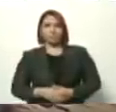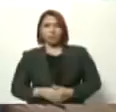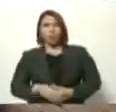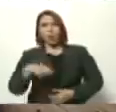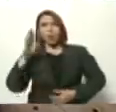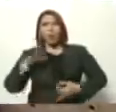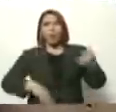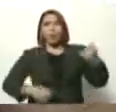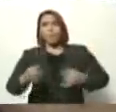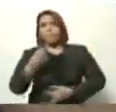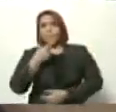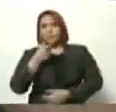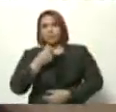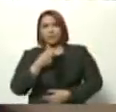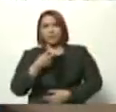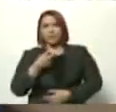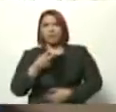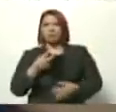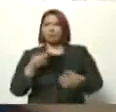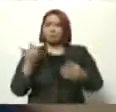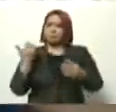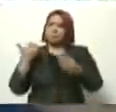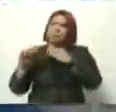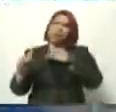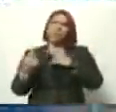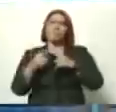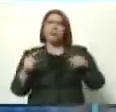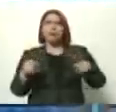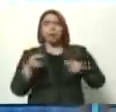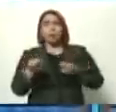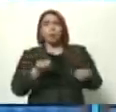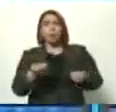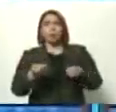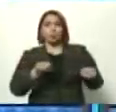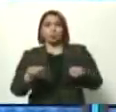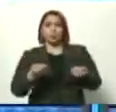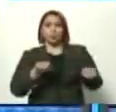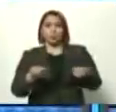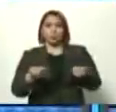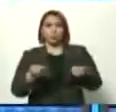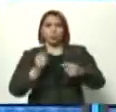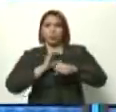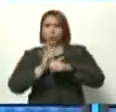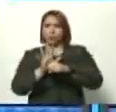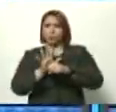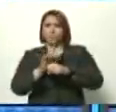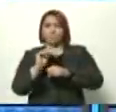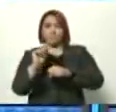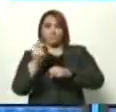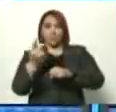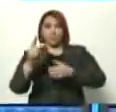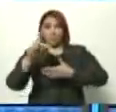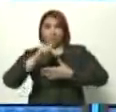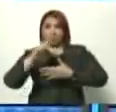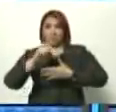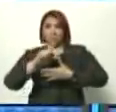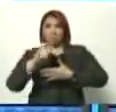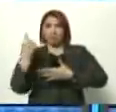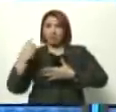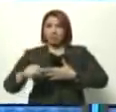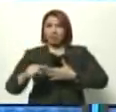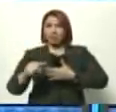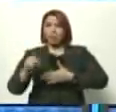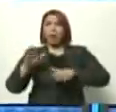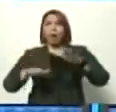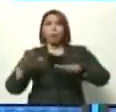el control del COVID-19, el primero en Latinoamérica en tenerlo, aún bloqueados. Y ha sido el